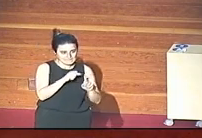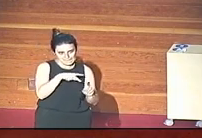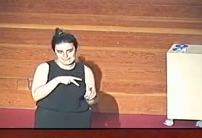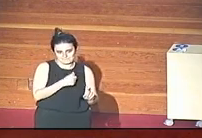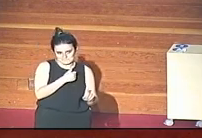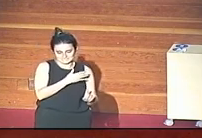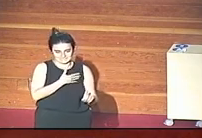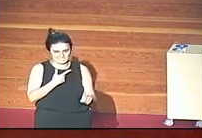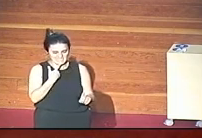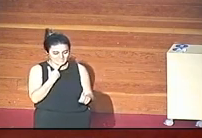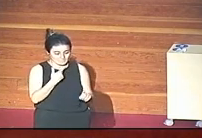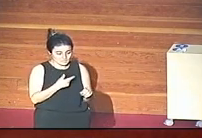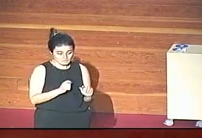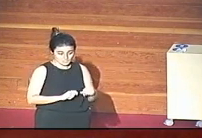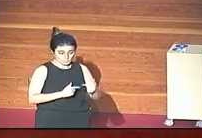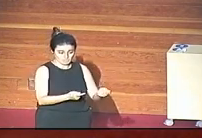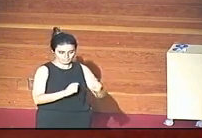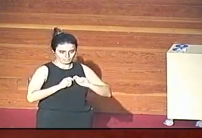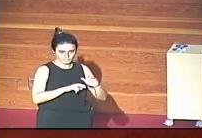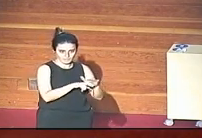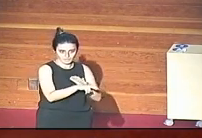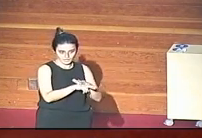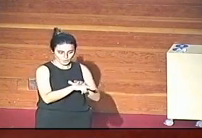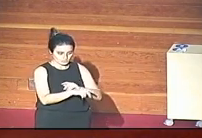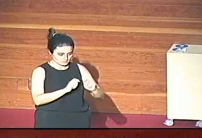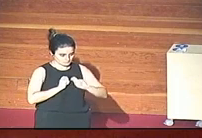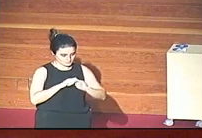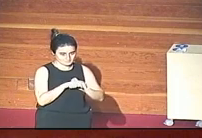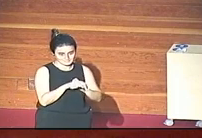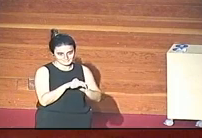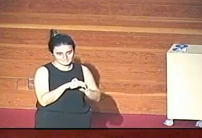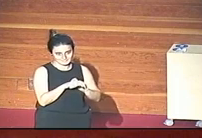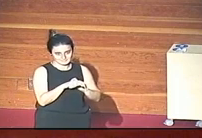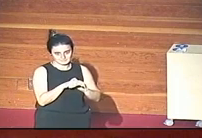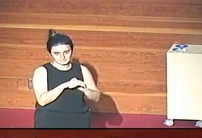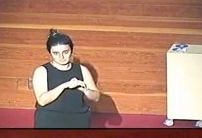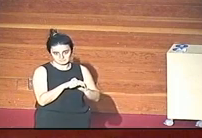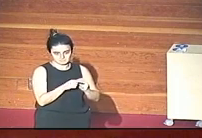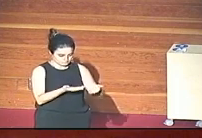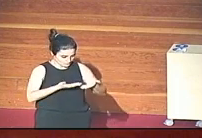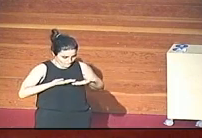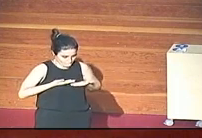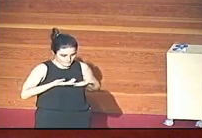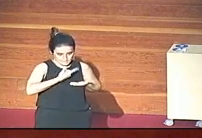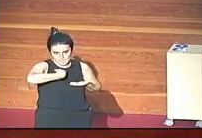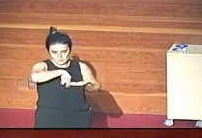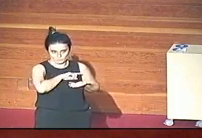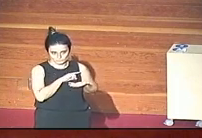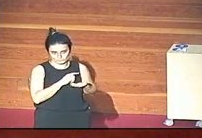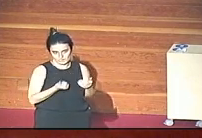naturaleza nos ofrece unos recursos y esos están al servicio de las actividades humanas